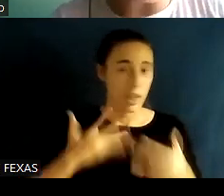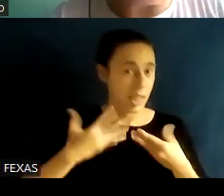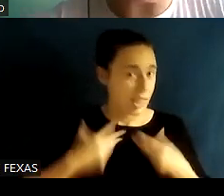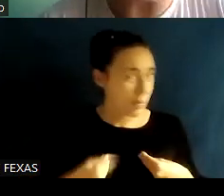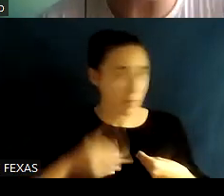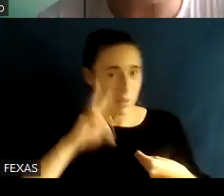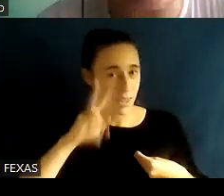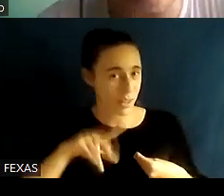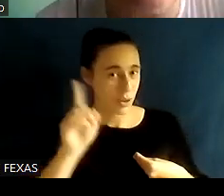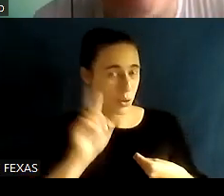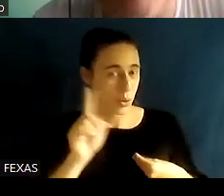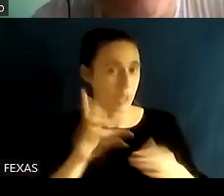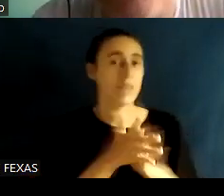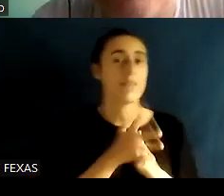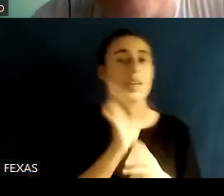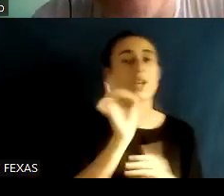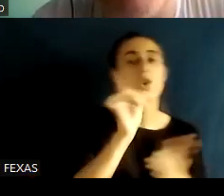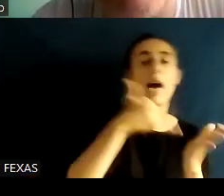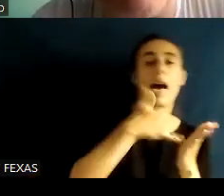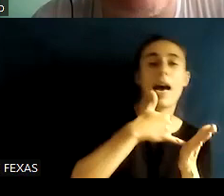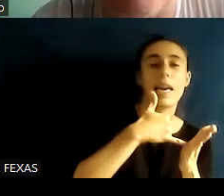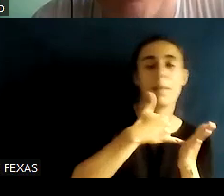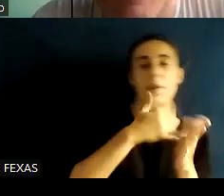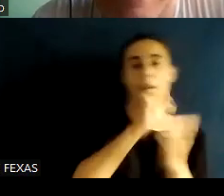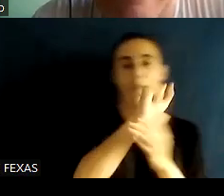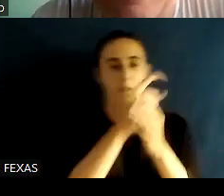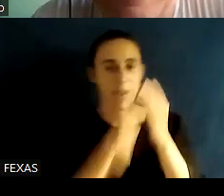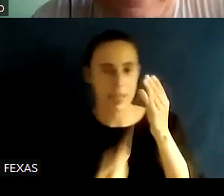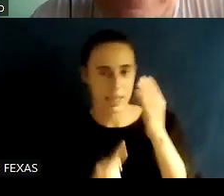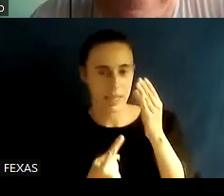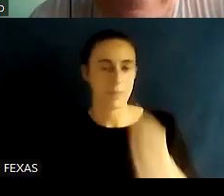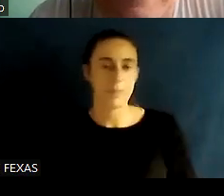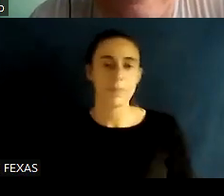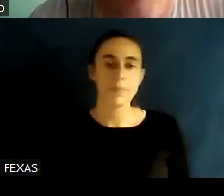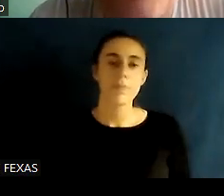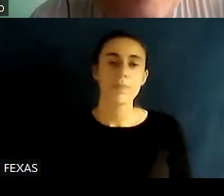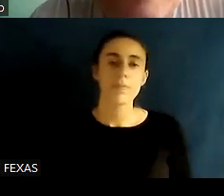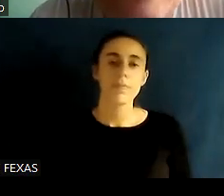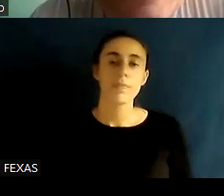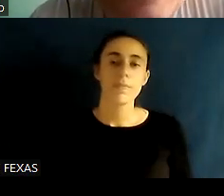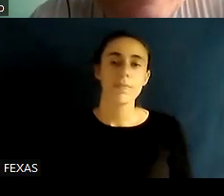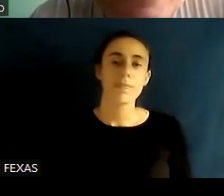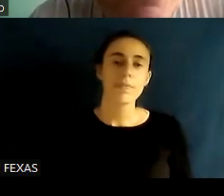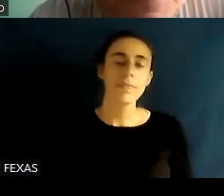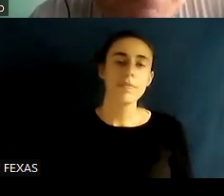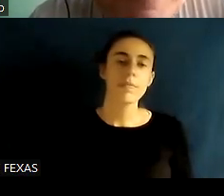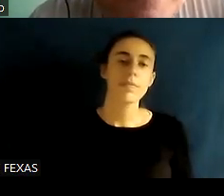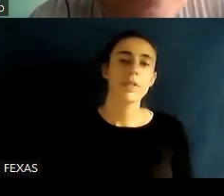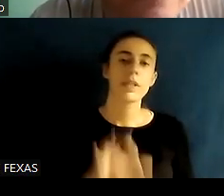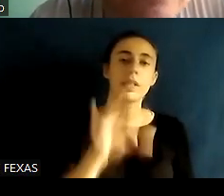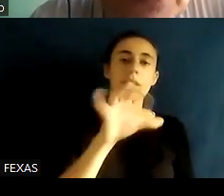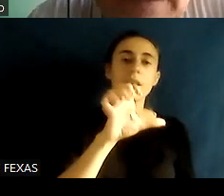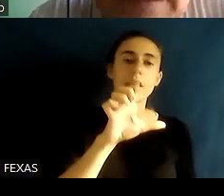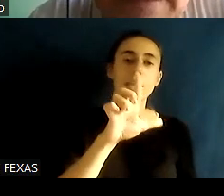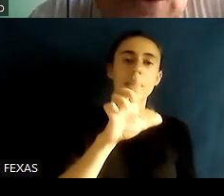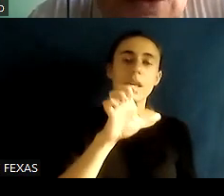anemia, como son el cansancio crónico, la fatiga o el aumento de la susceptibilidad a otras enfermedades. En el caso del selenio y el zinc, como bien sabéis, selenio y